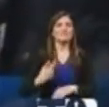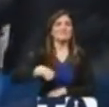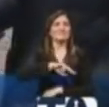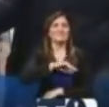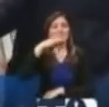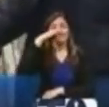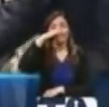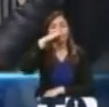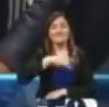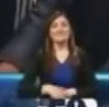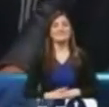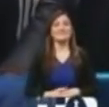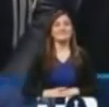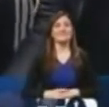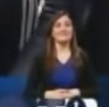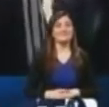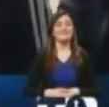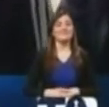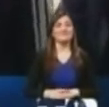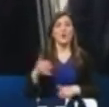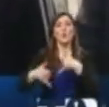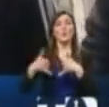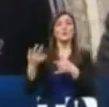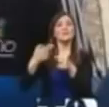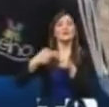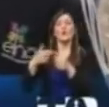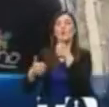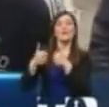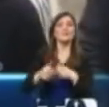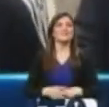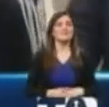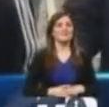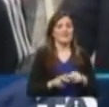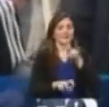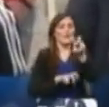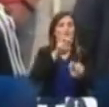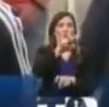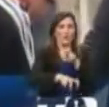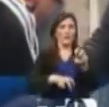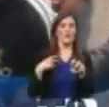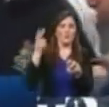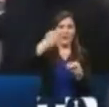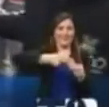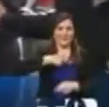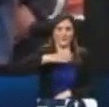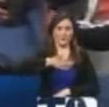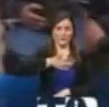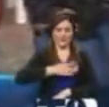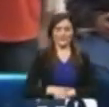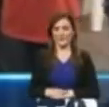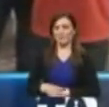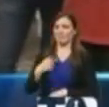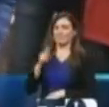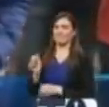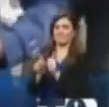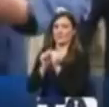para los niños. Yo quiero saber, ¿usted a qué juego se va a subir? Bueno, a la montaña rusa, a la montaña rusa me va a subir. Bueno, yo